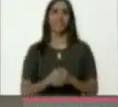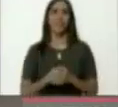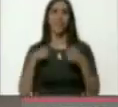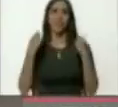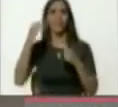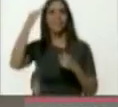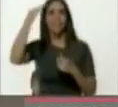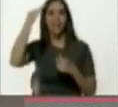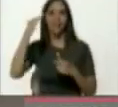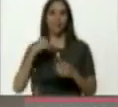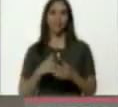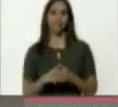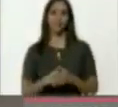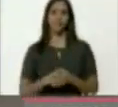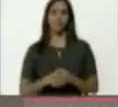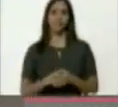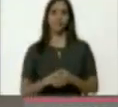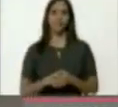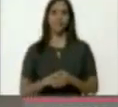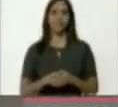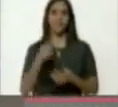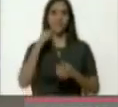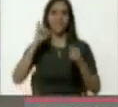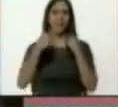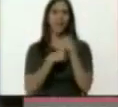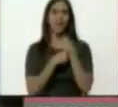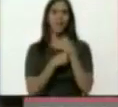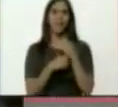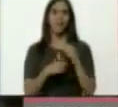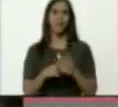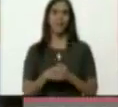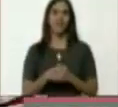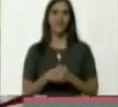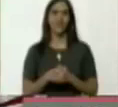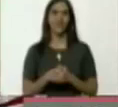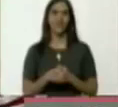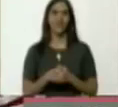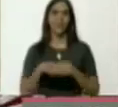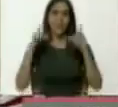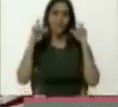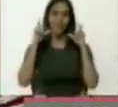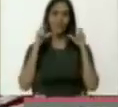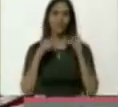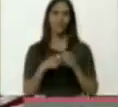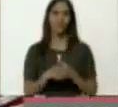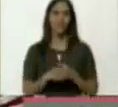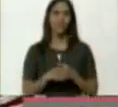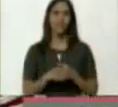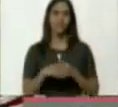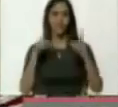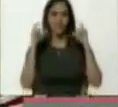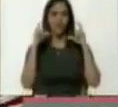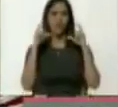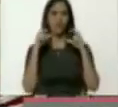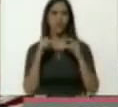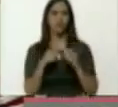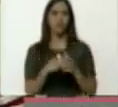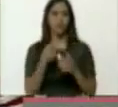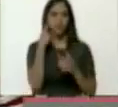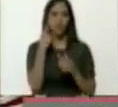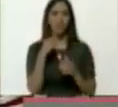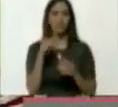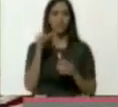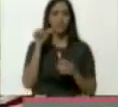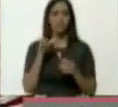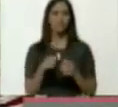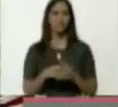sabe. ¿Viste a Guaidó con Ah, porque tengo la fotico por ahí, muchachos, si montaron la foto. Puesta con para que ustedes se den cuenta